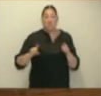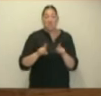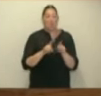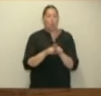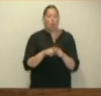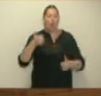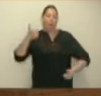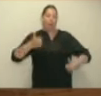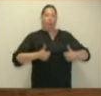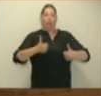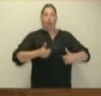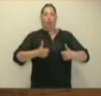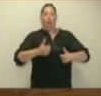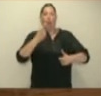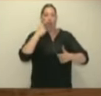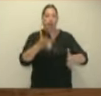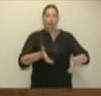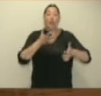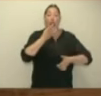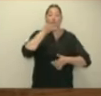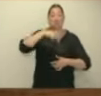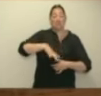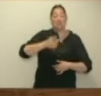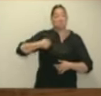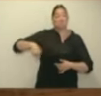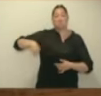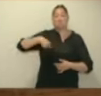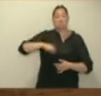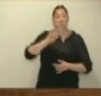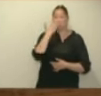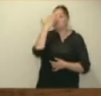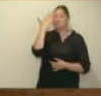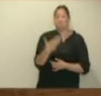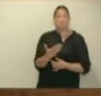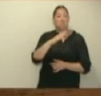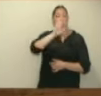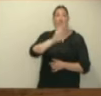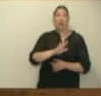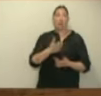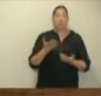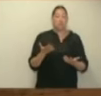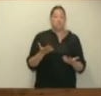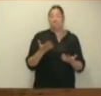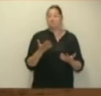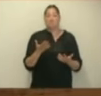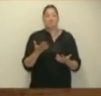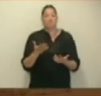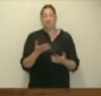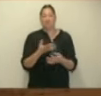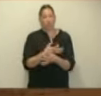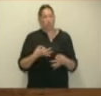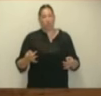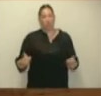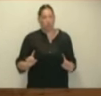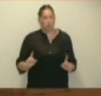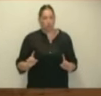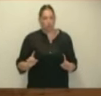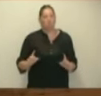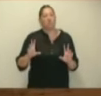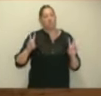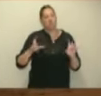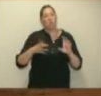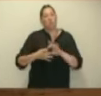competición, que a nosotros, sinceramente, nos parece que no es procedente en un asunto como